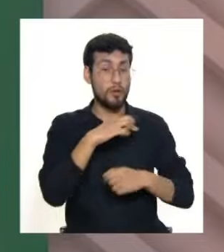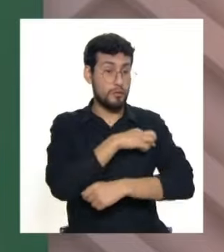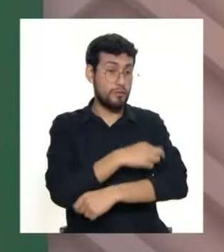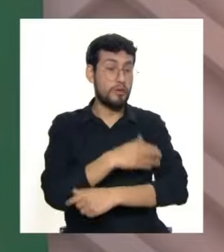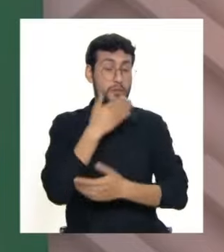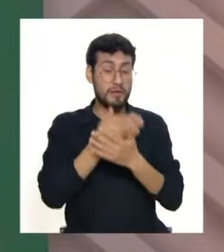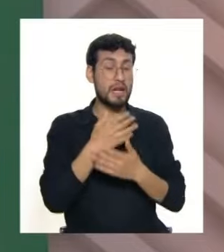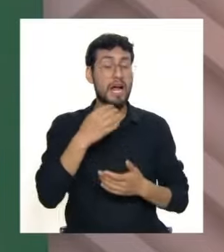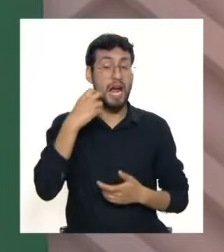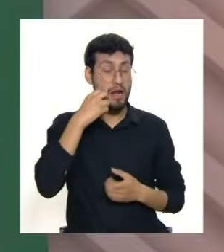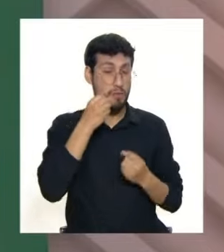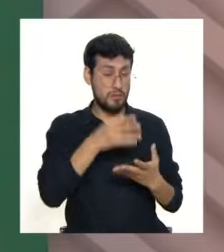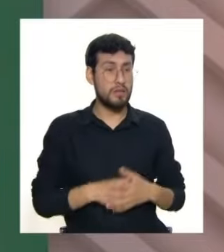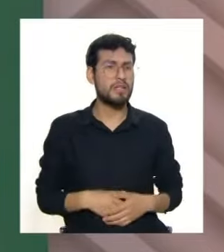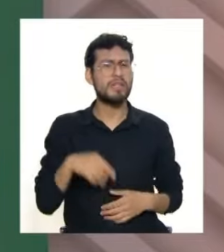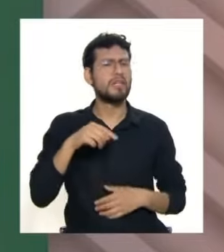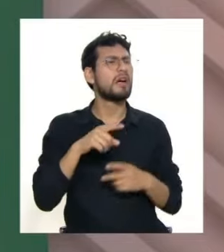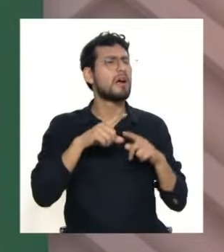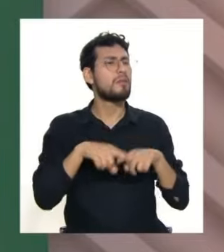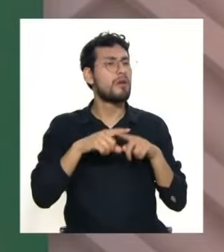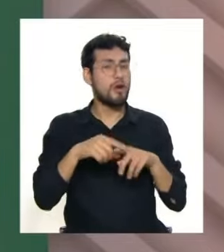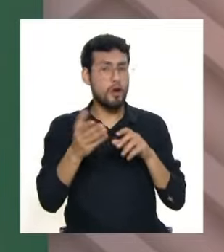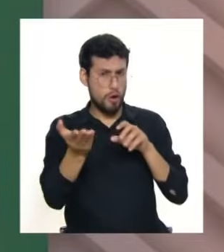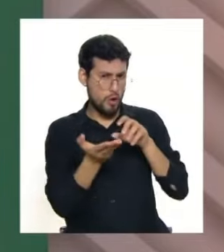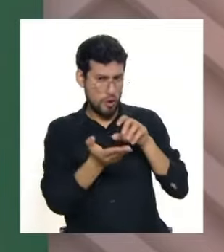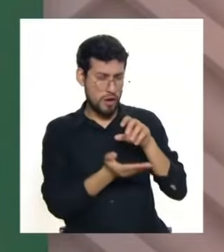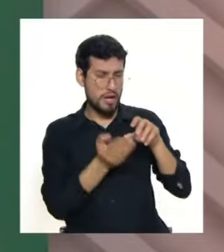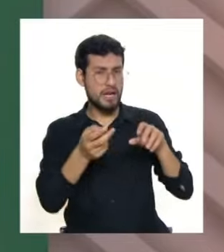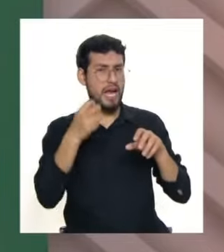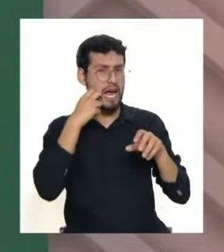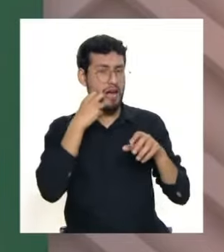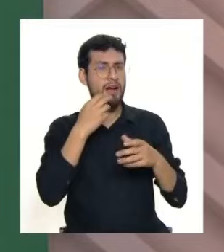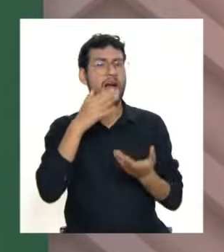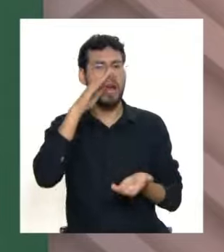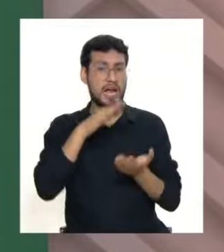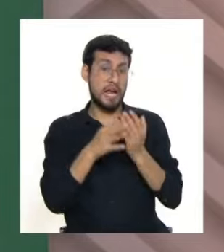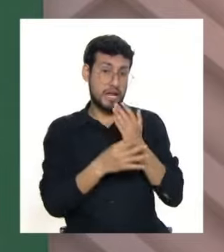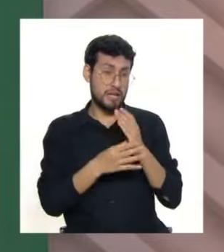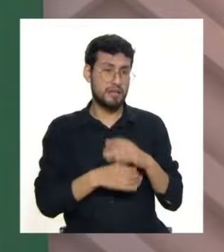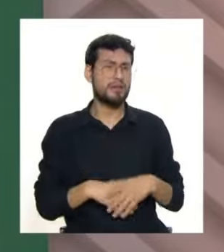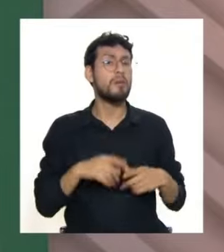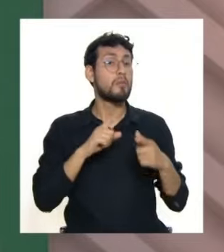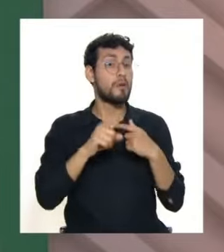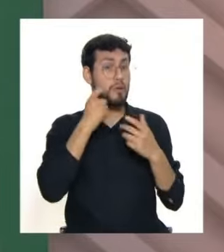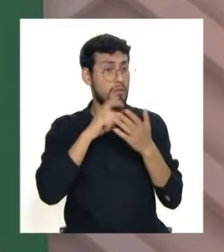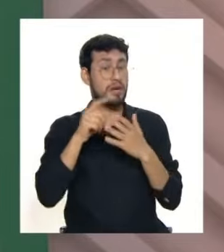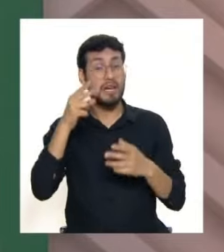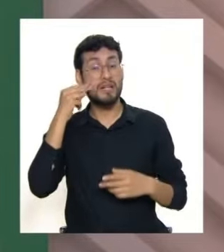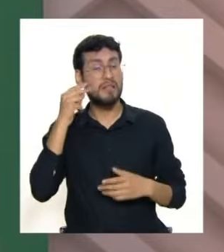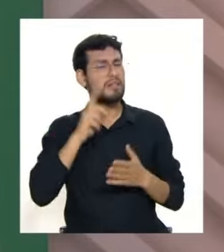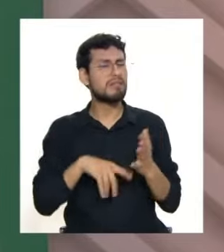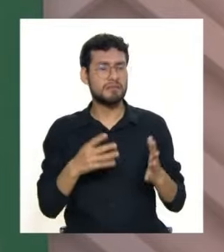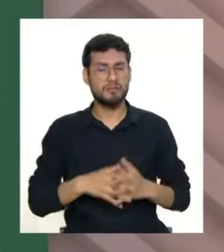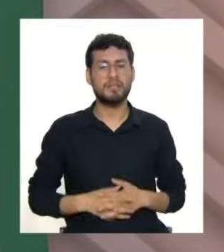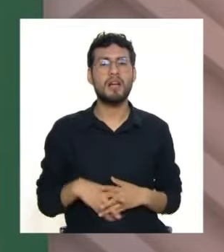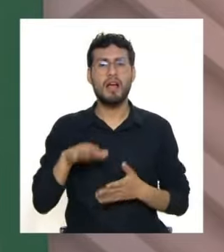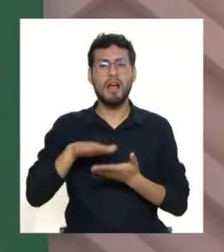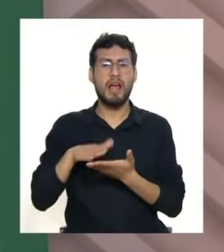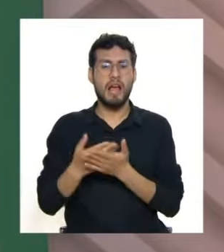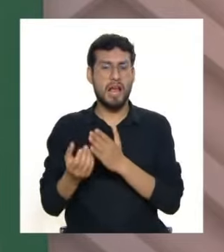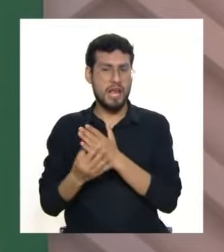de buena calidad. Uh-huh. En este caso, dependiendo del corte de carne que se utilice, es baja en grasa. Uh-huh. Lo que sí he visto mucho en la selva es que se fríe